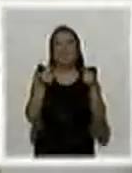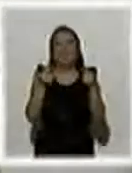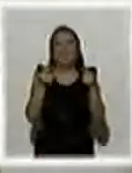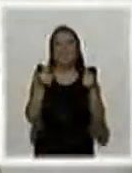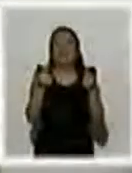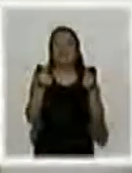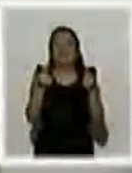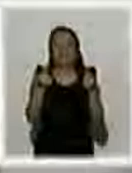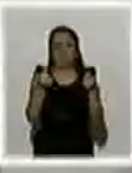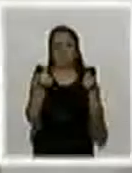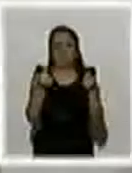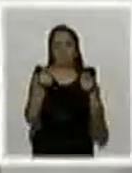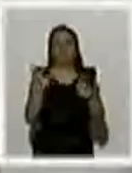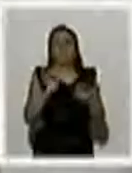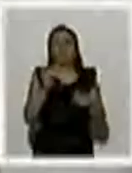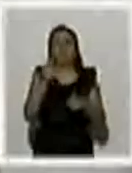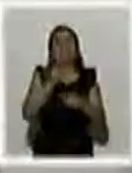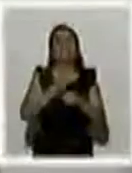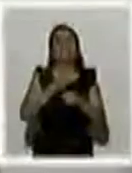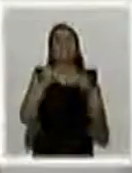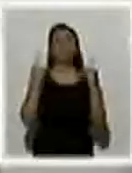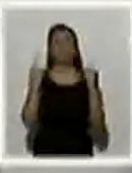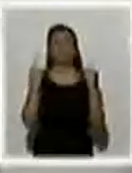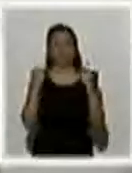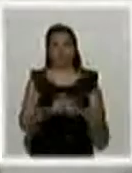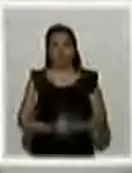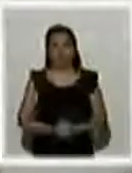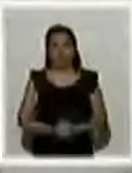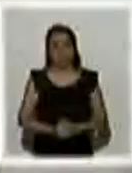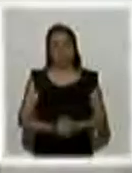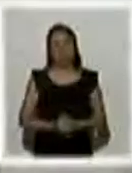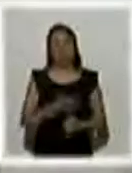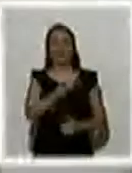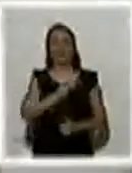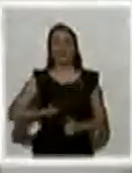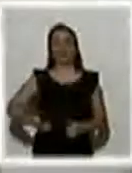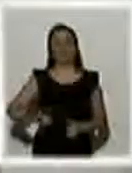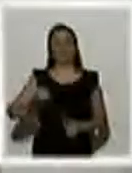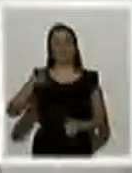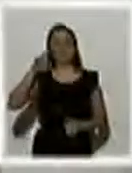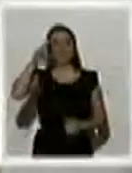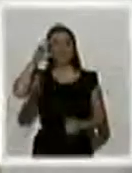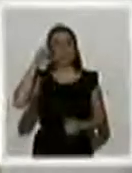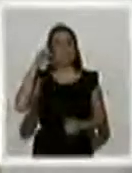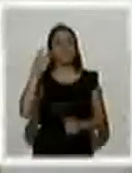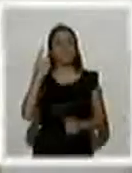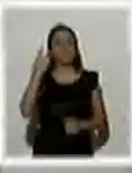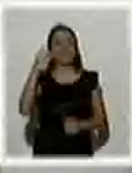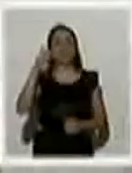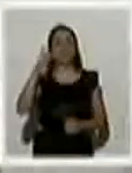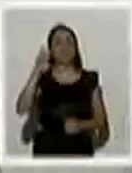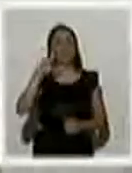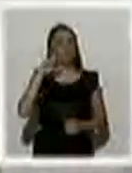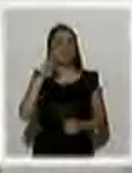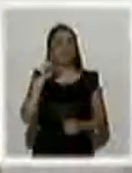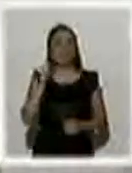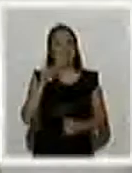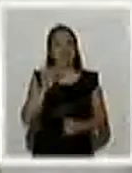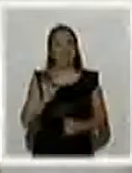fundamentalmente un nuevo proyecto, un proyecto republicano que rescate... Sí, estoy en el segundo.